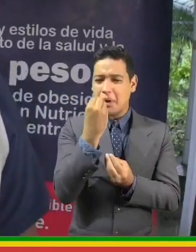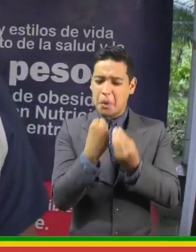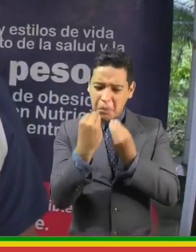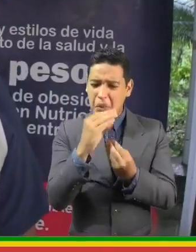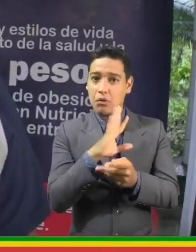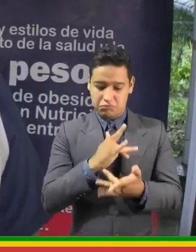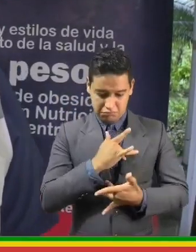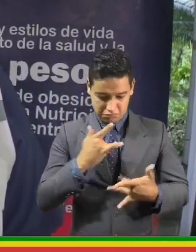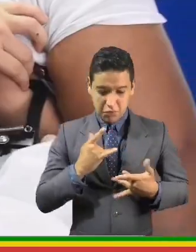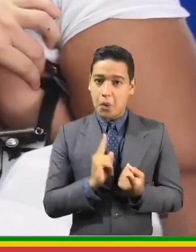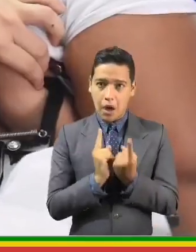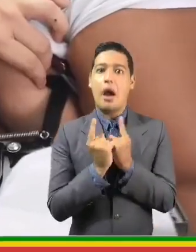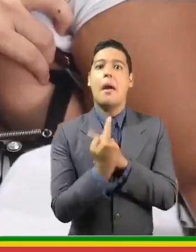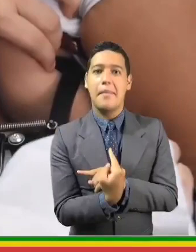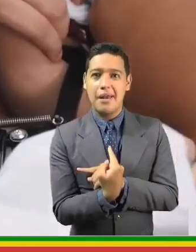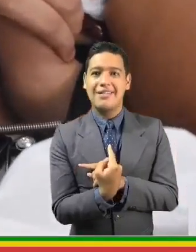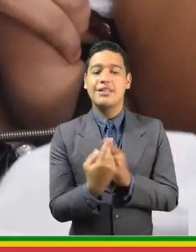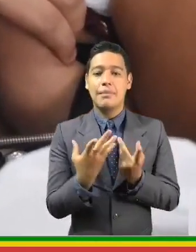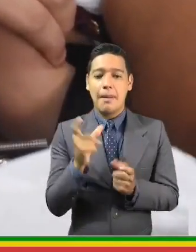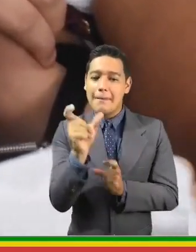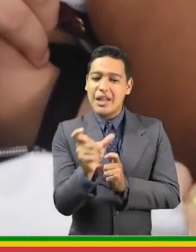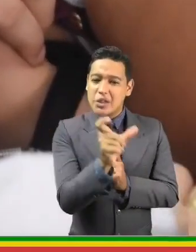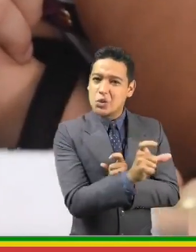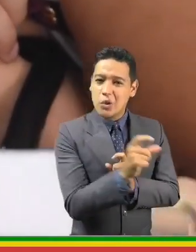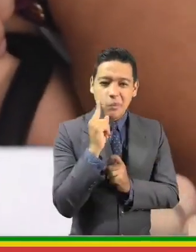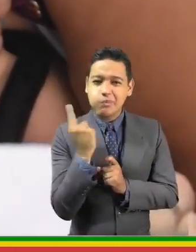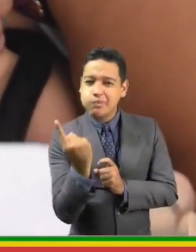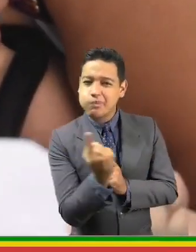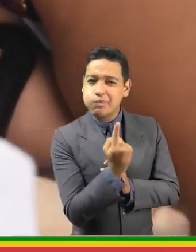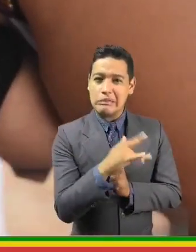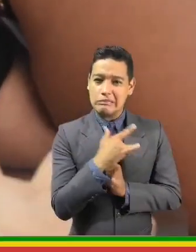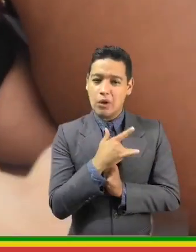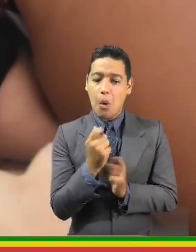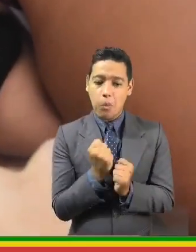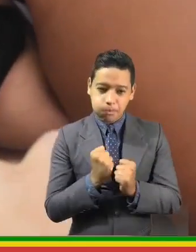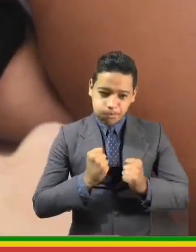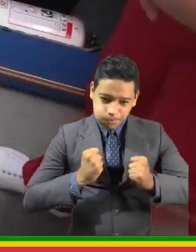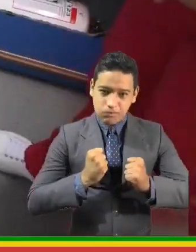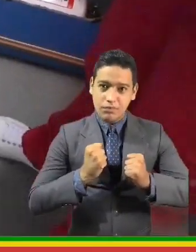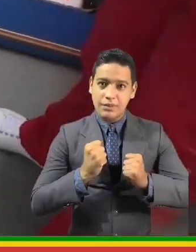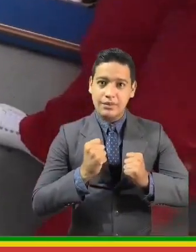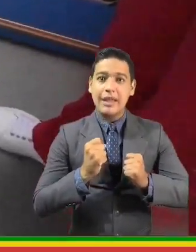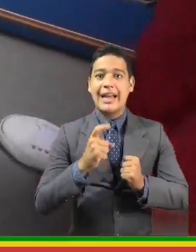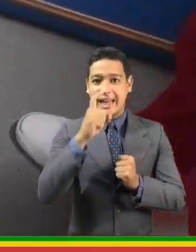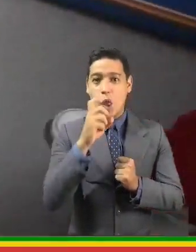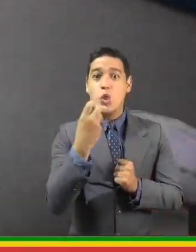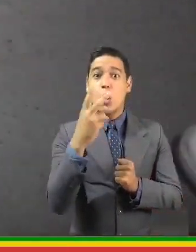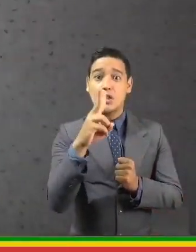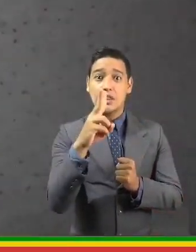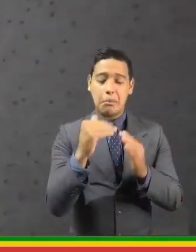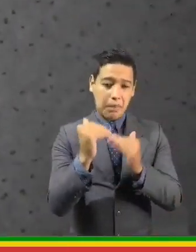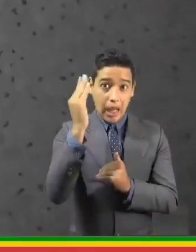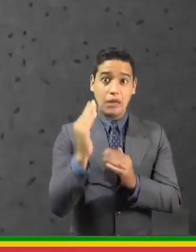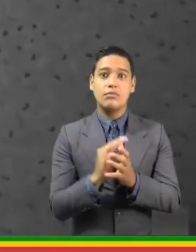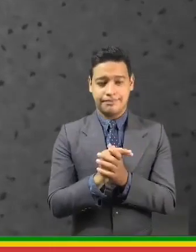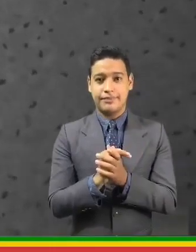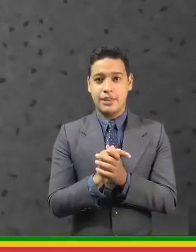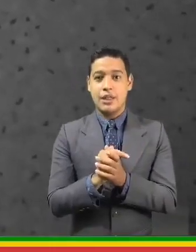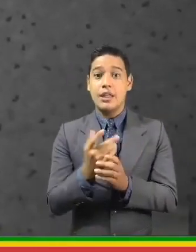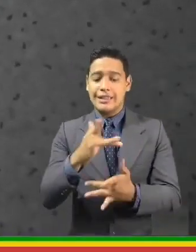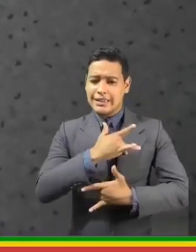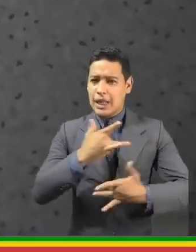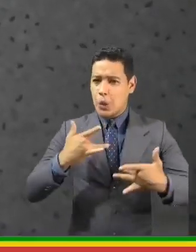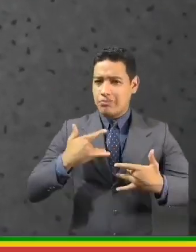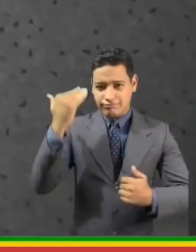vida saludables. Estos pacientes tienen una patología de obesidad grado 2 en adelante. Desde el área